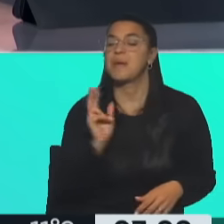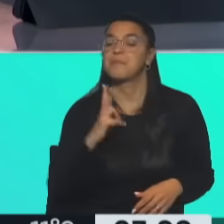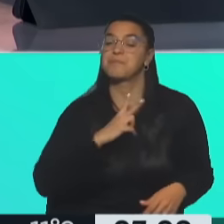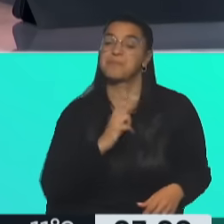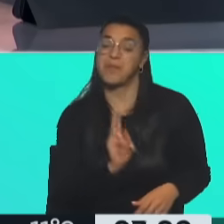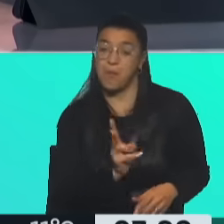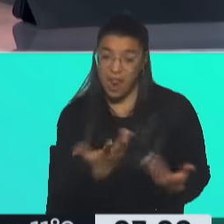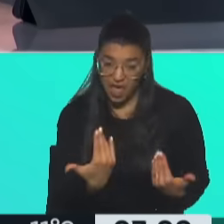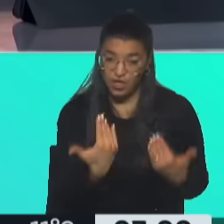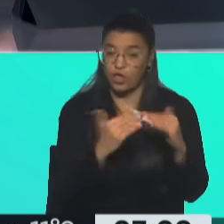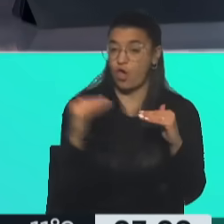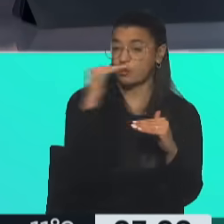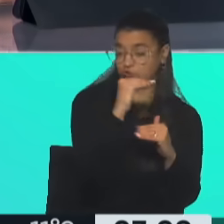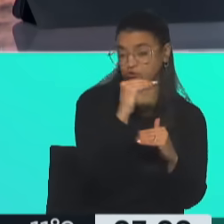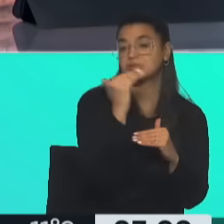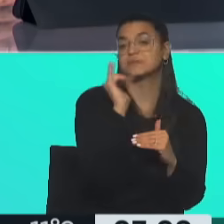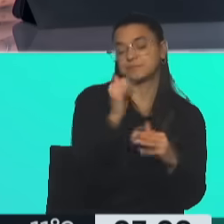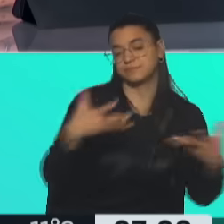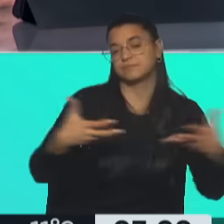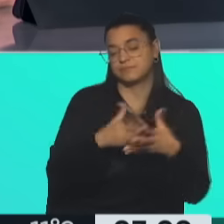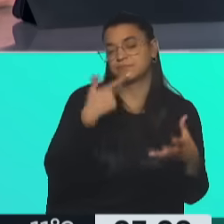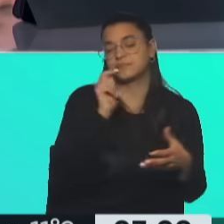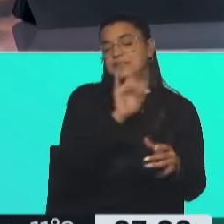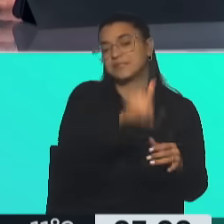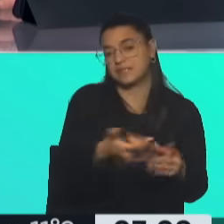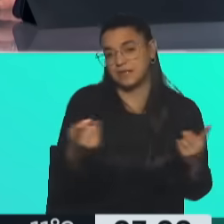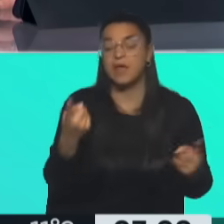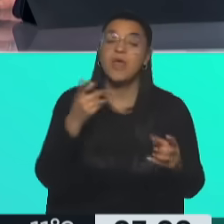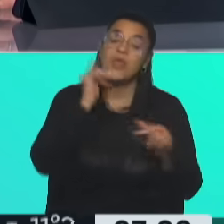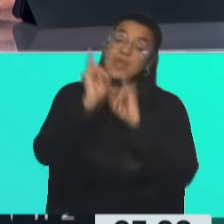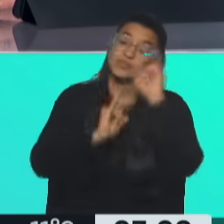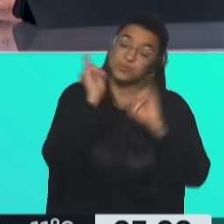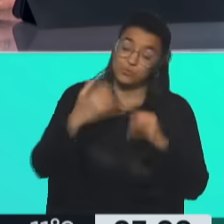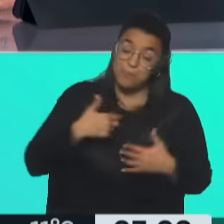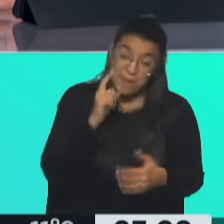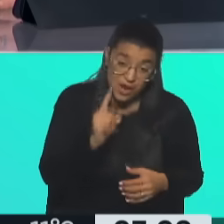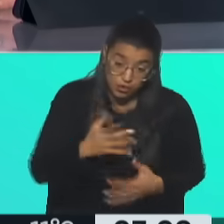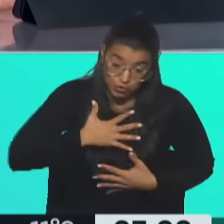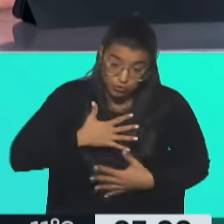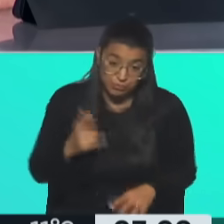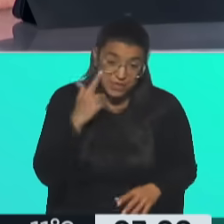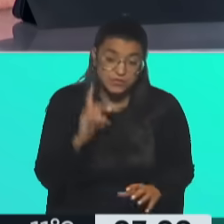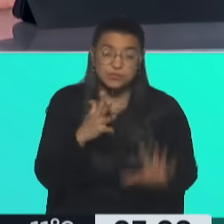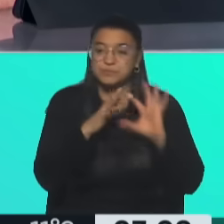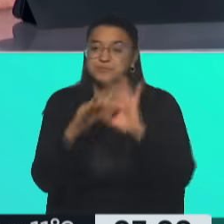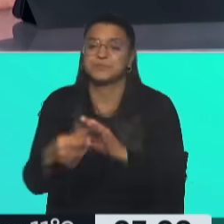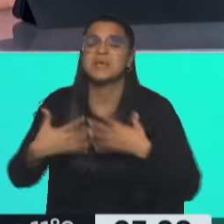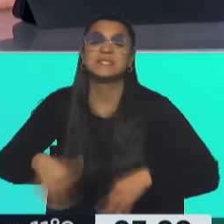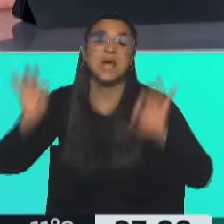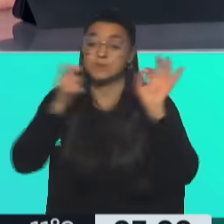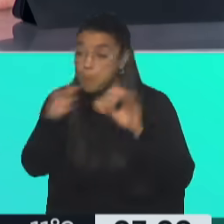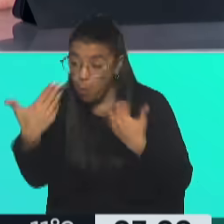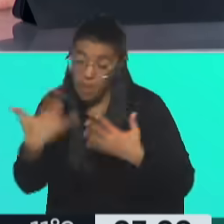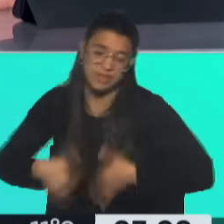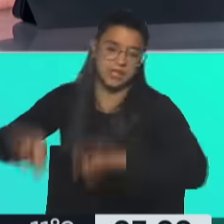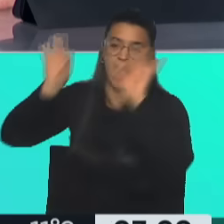sectores populares sí claramente sí aparece un discurso peligroso desde mi perspectiva que está más vinculado con el salve ese quien pueda